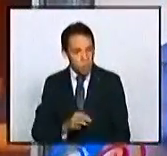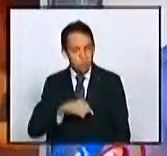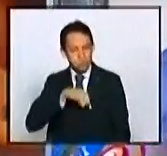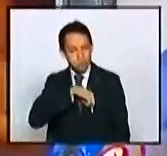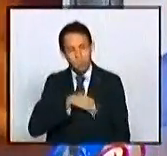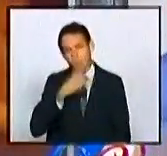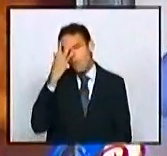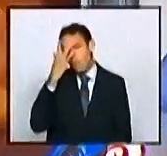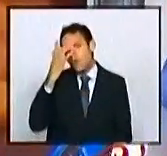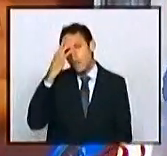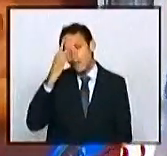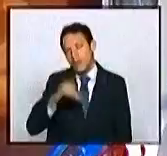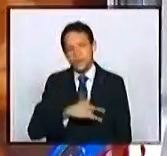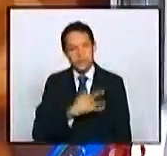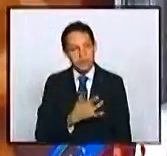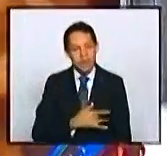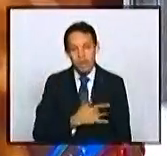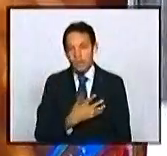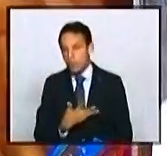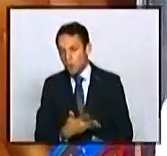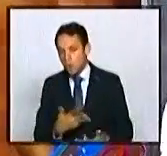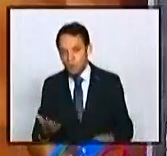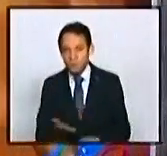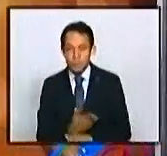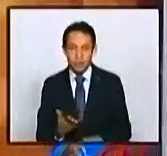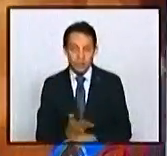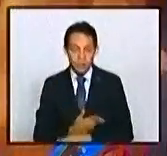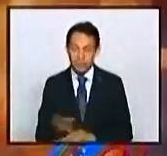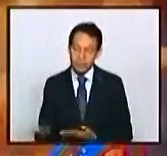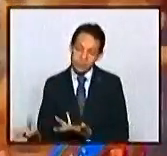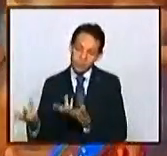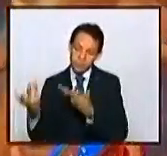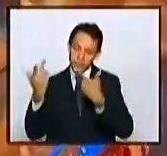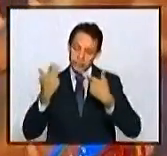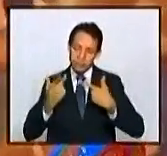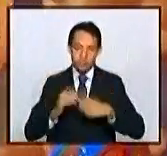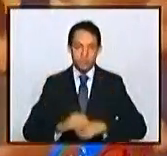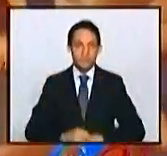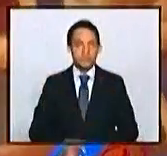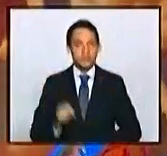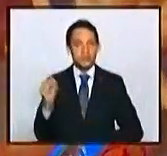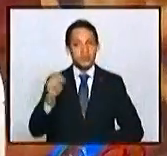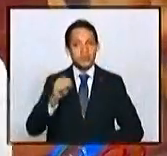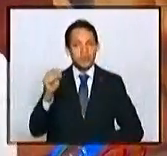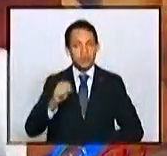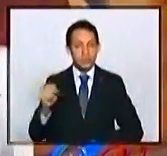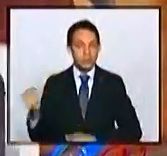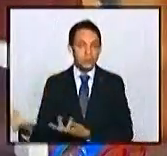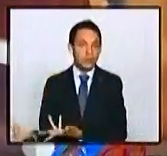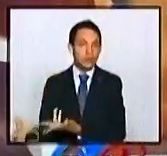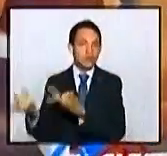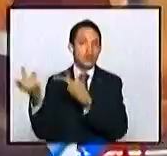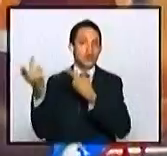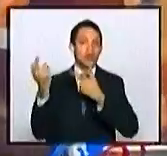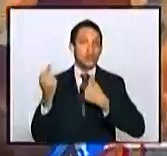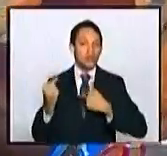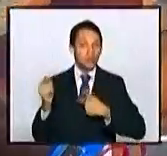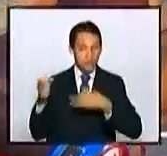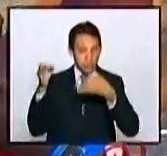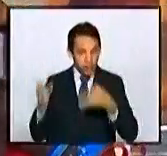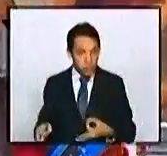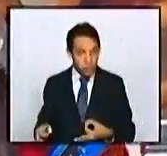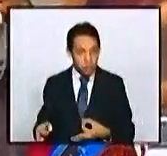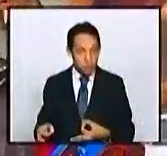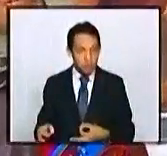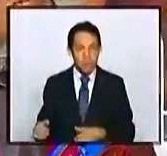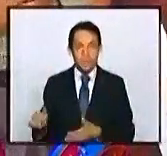proceso, de la consulta y de la historia clínica del paciente, Jorge. Doctor Enrique, esa historia que usted acaba de contar definitivamente